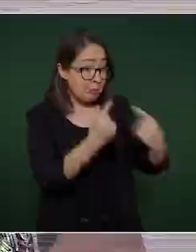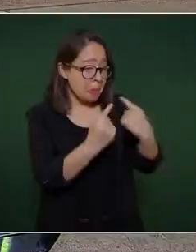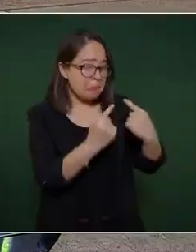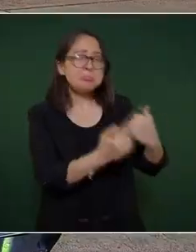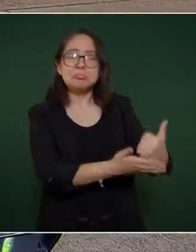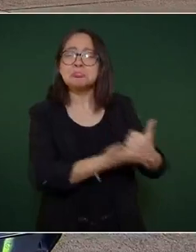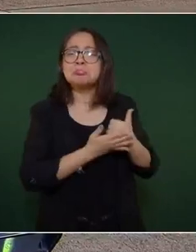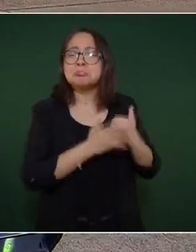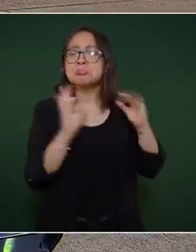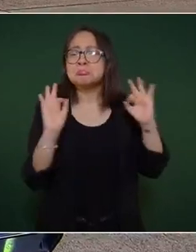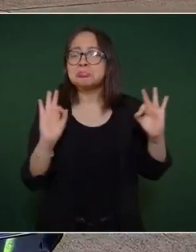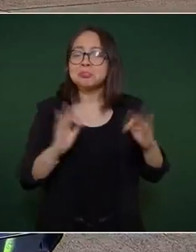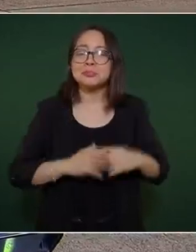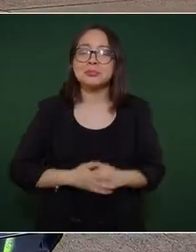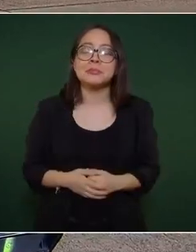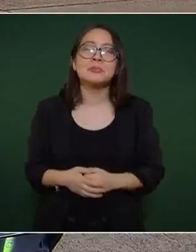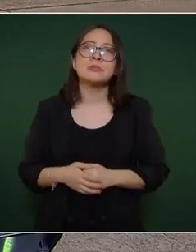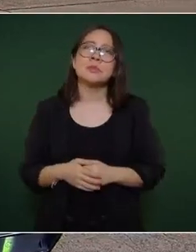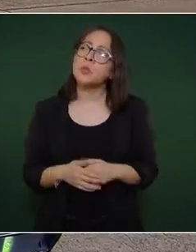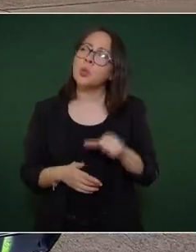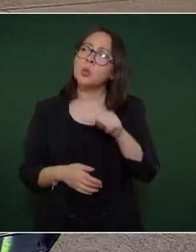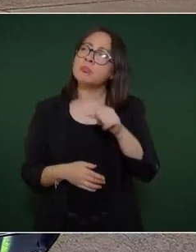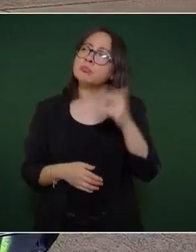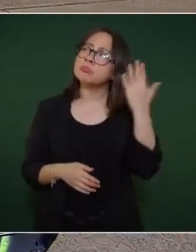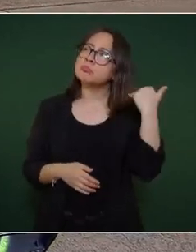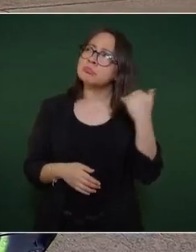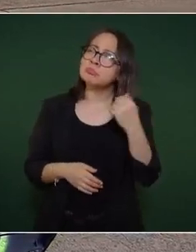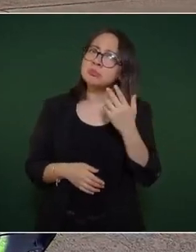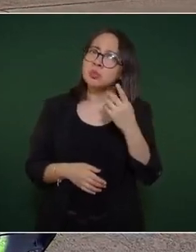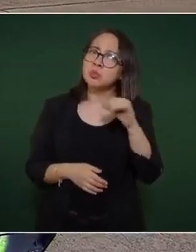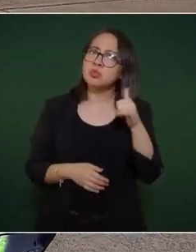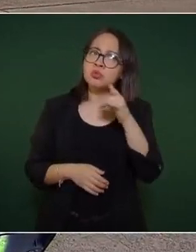El otro día me estaban contando de que